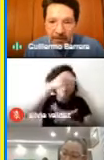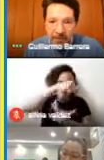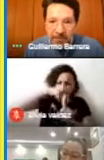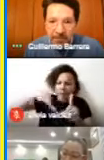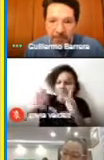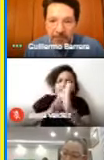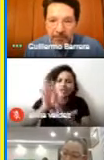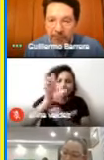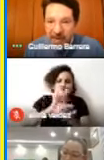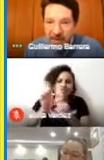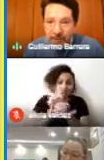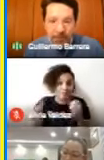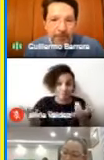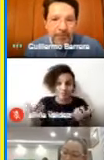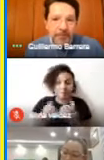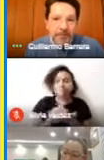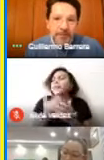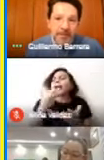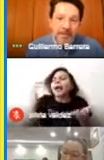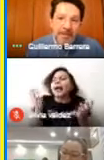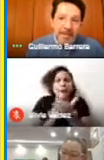local. Ejemplo,